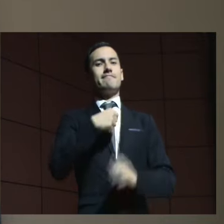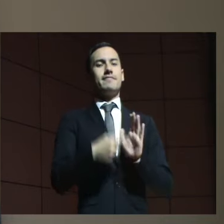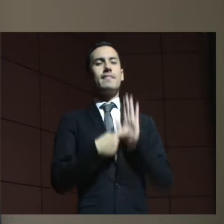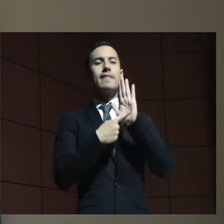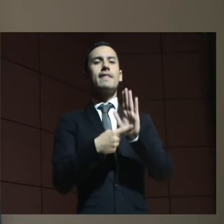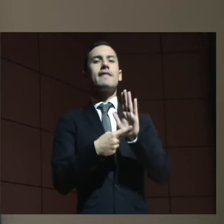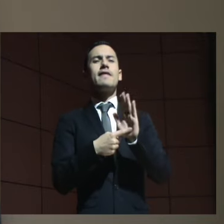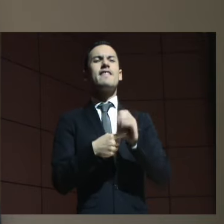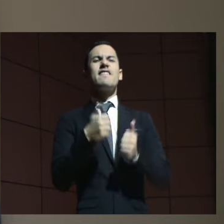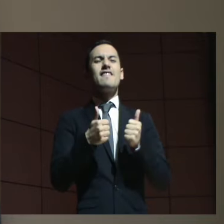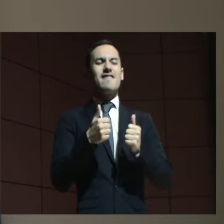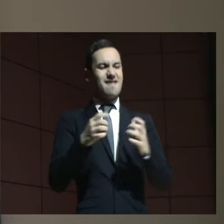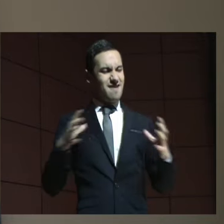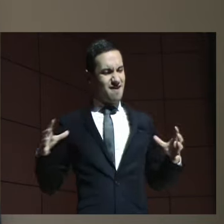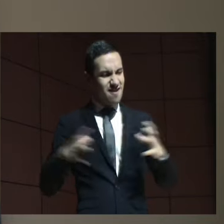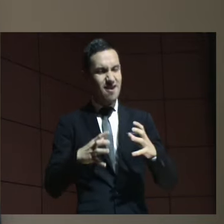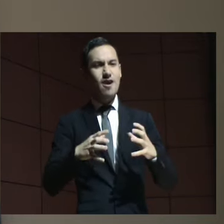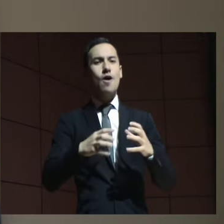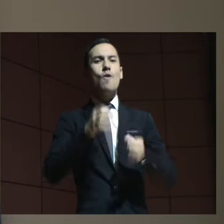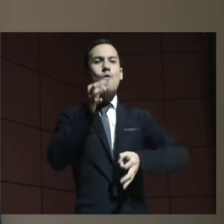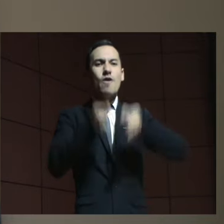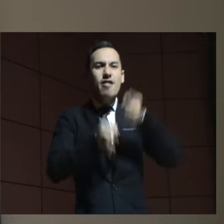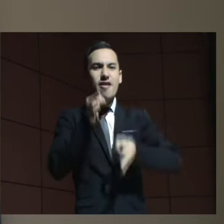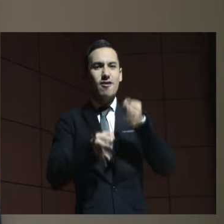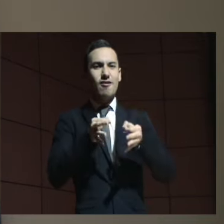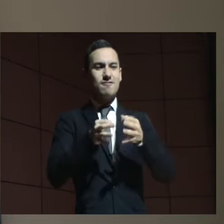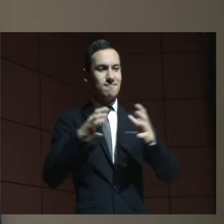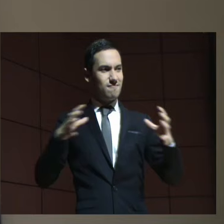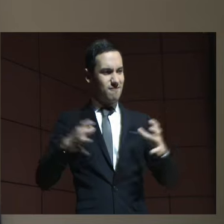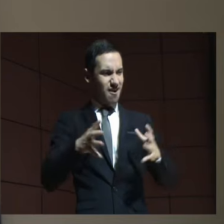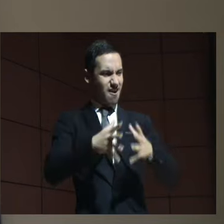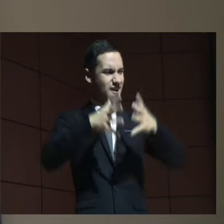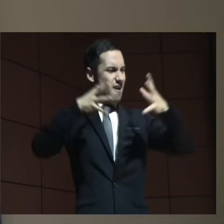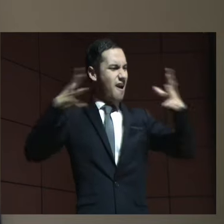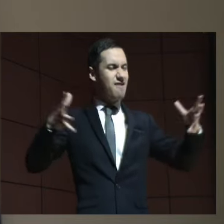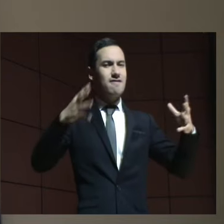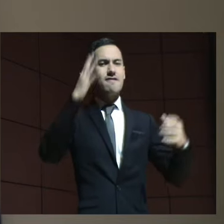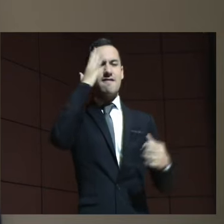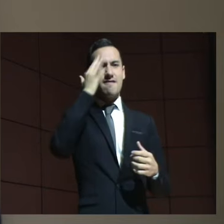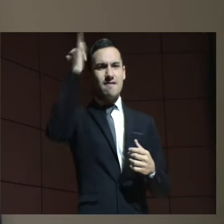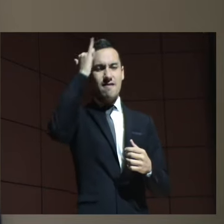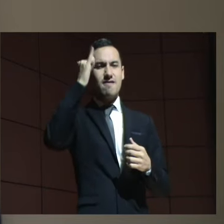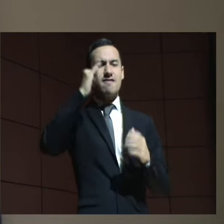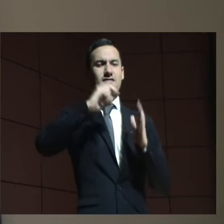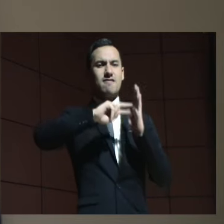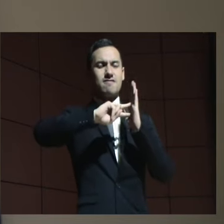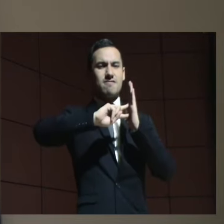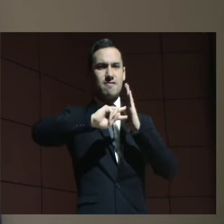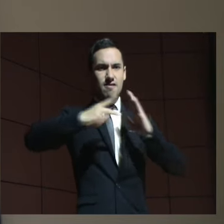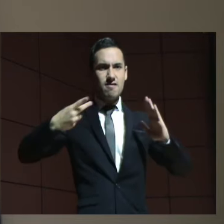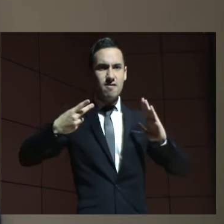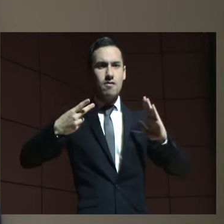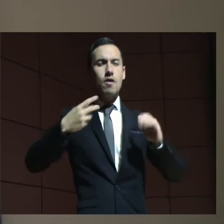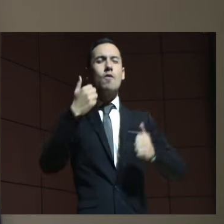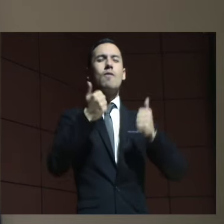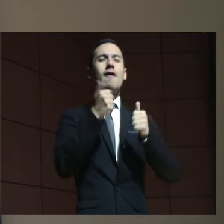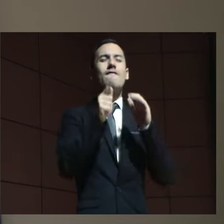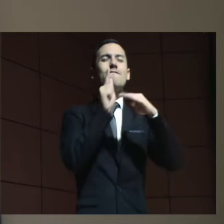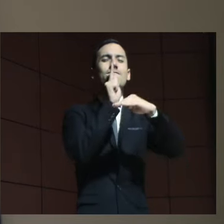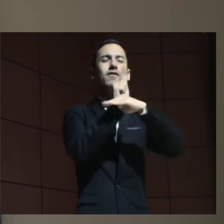sentimos muy orgullosos de ello por un batallón jurídico gigantesco,